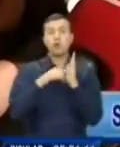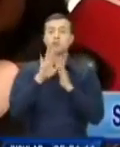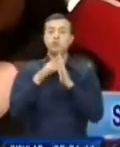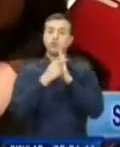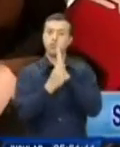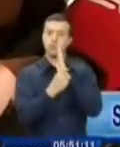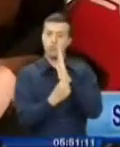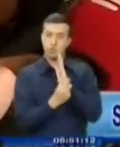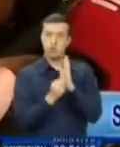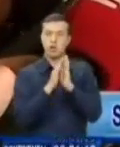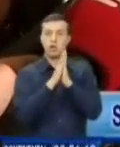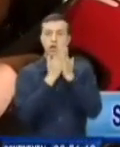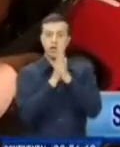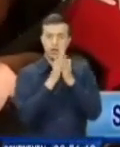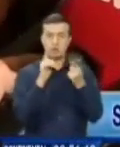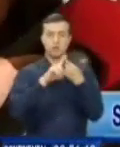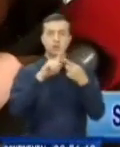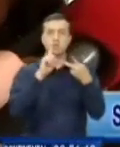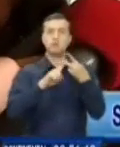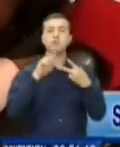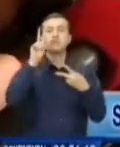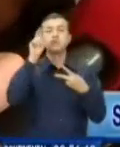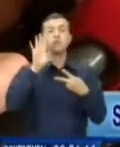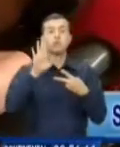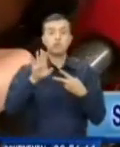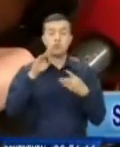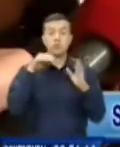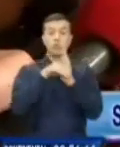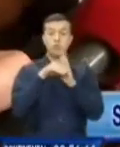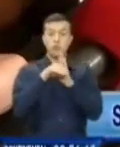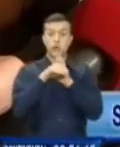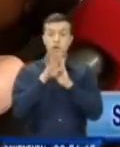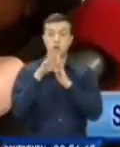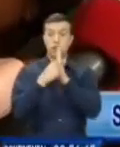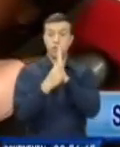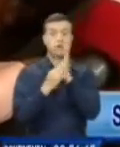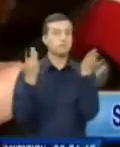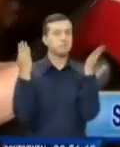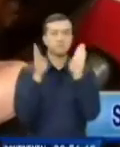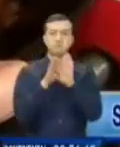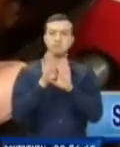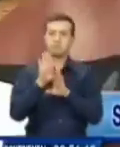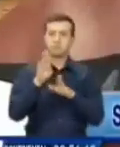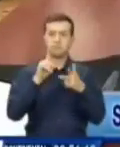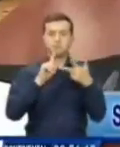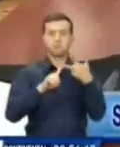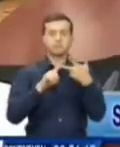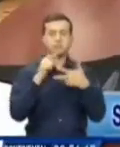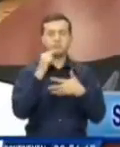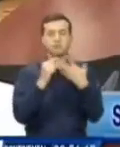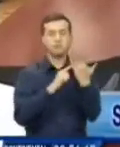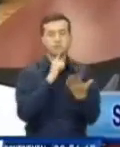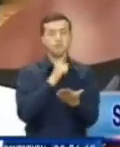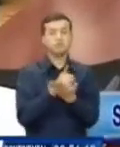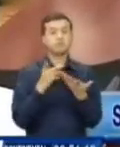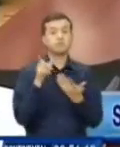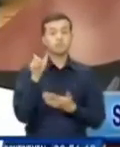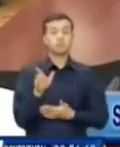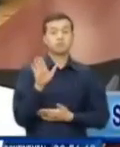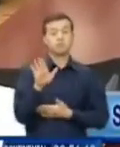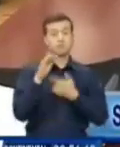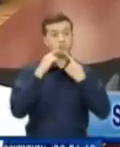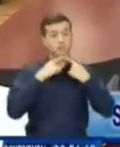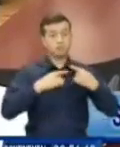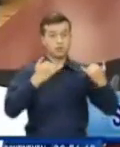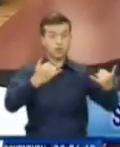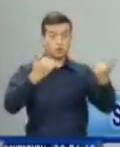cuentas bancarias, procedimos con el tema de lo que es el congelamiento de las cuentas de los diferentes investigados. En otro aspecto, Cruz informó que el estado